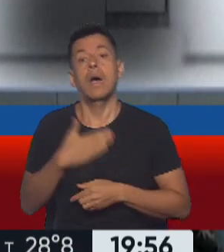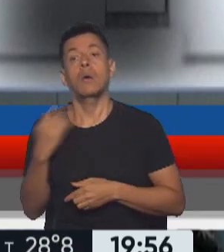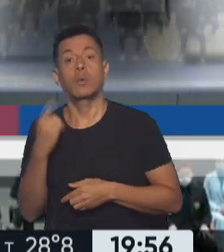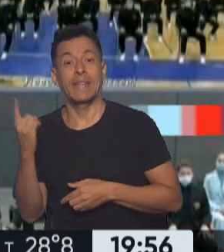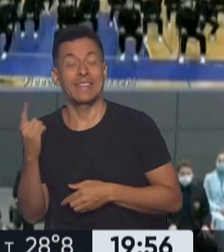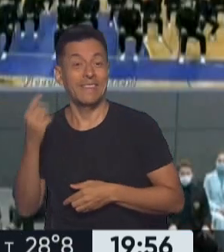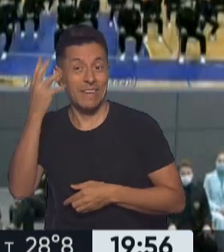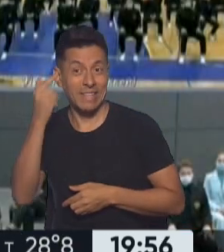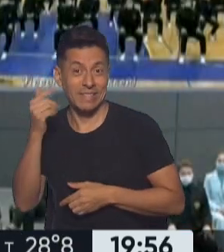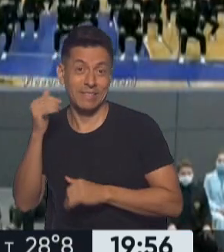en un comunicado